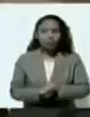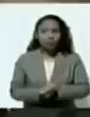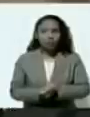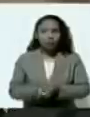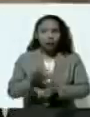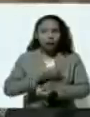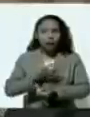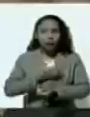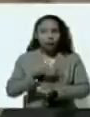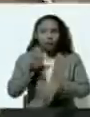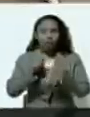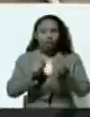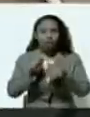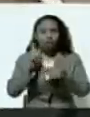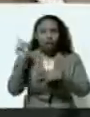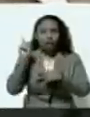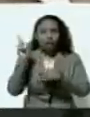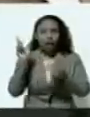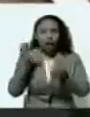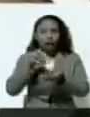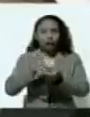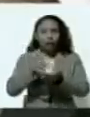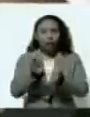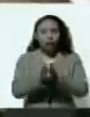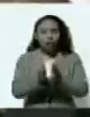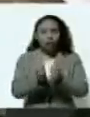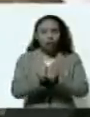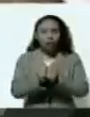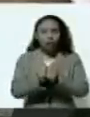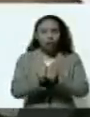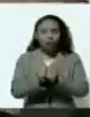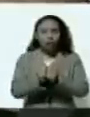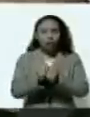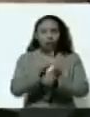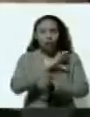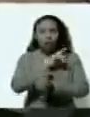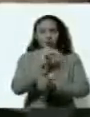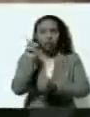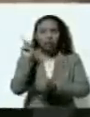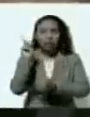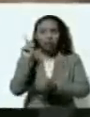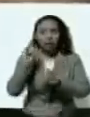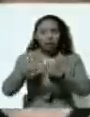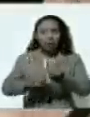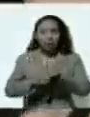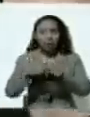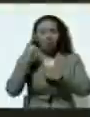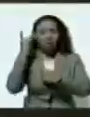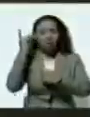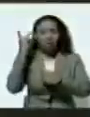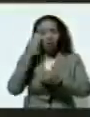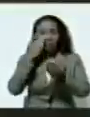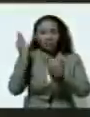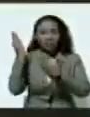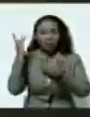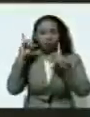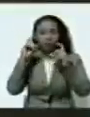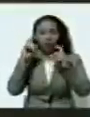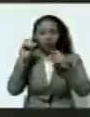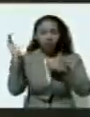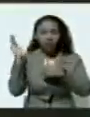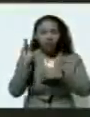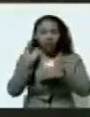Alcalde de Lecherías, director de despacho de Narconarnia y el narcotraficante. Esta foto proviene